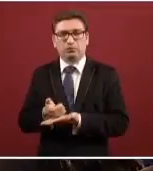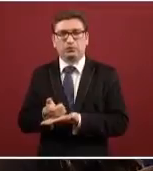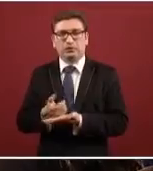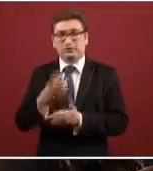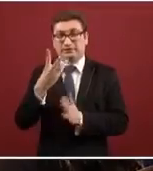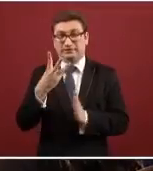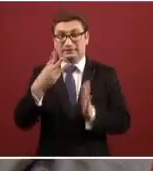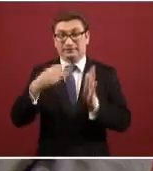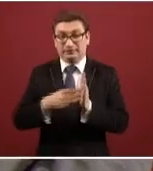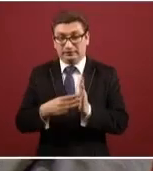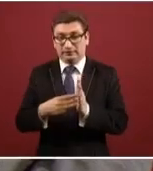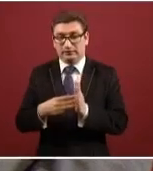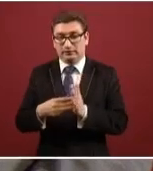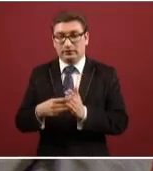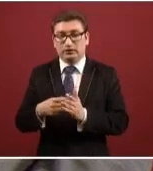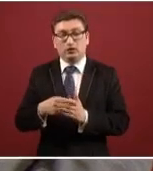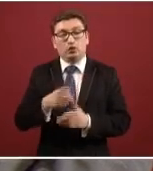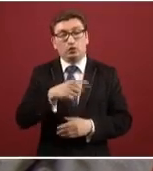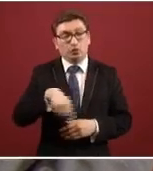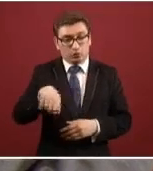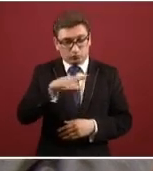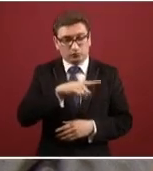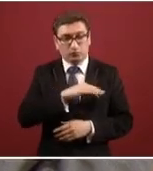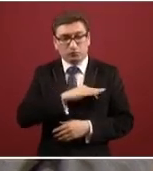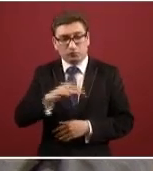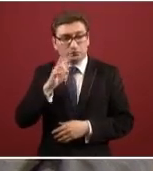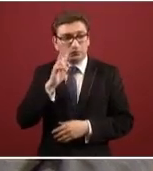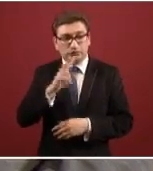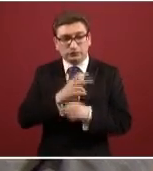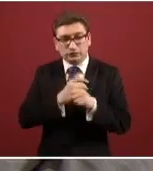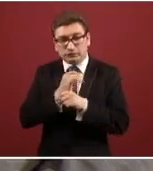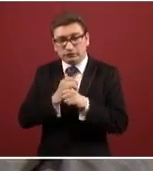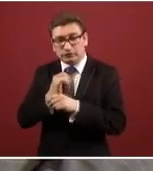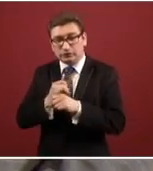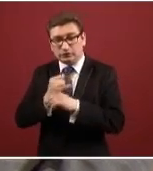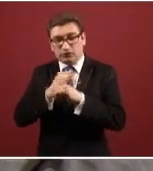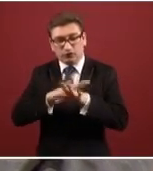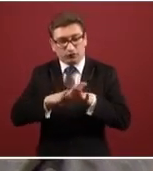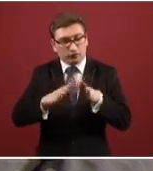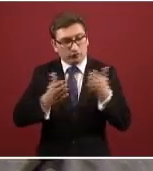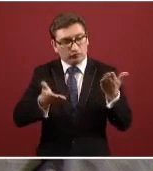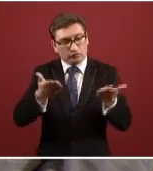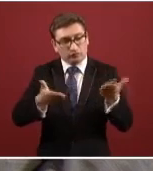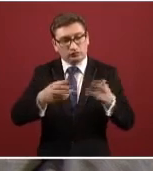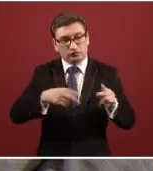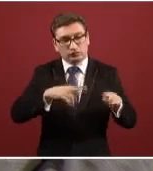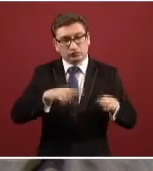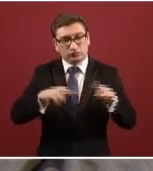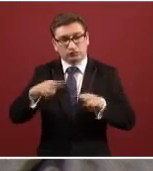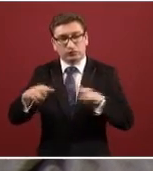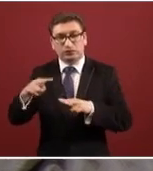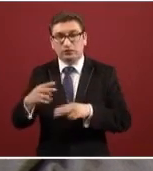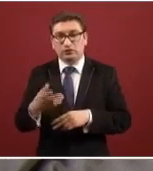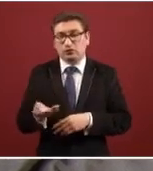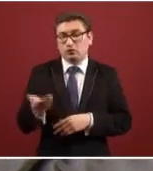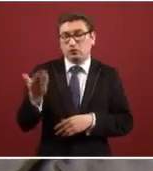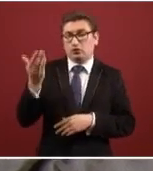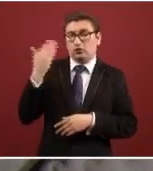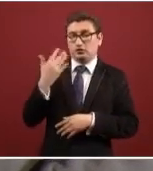pagaban 3,000, si ustedes ven los datos, la estadística, hace